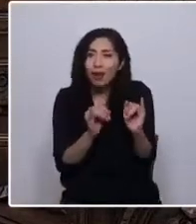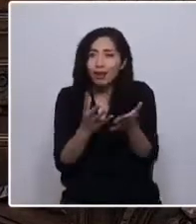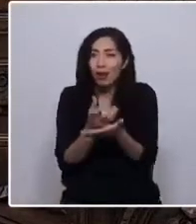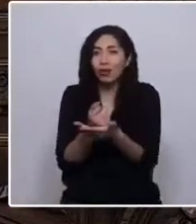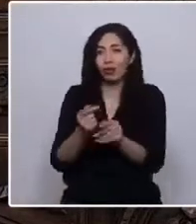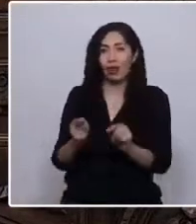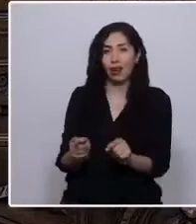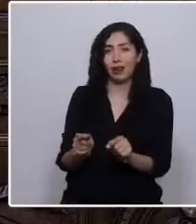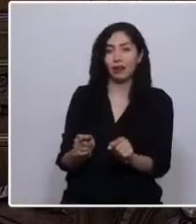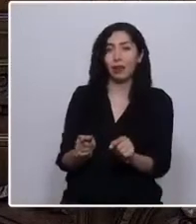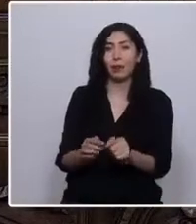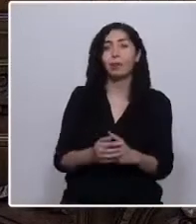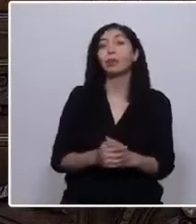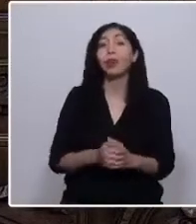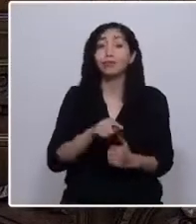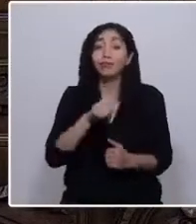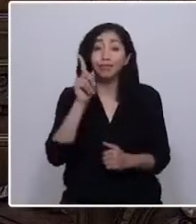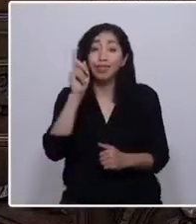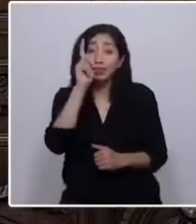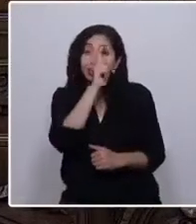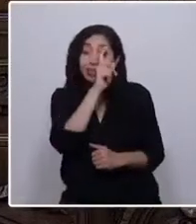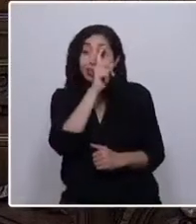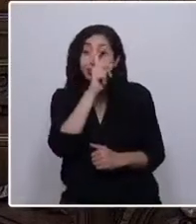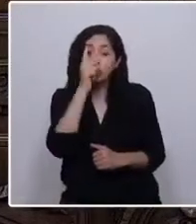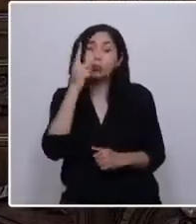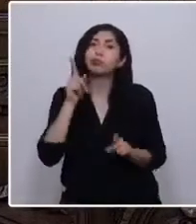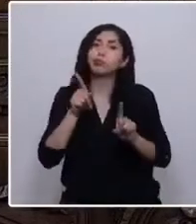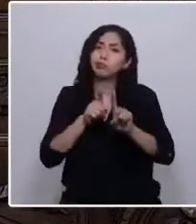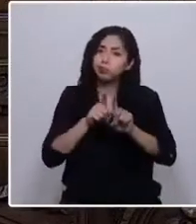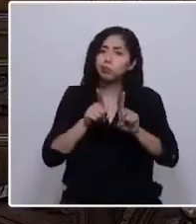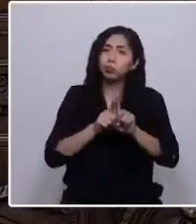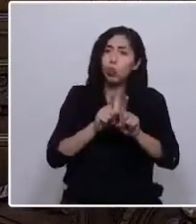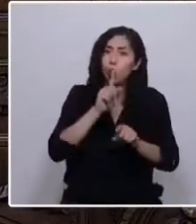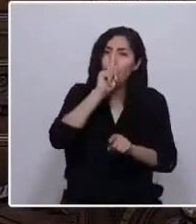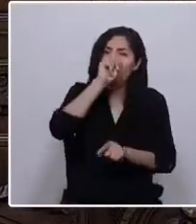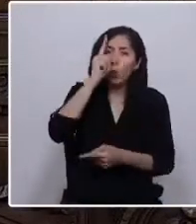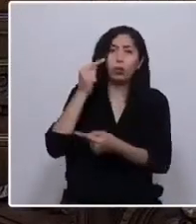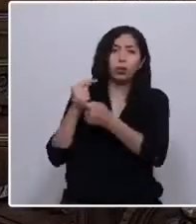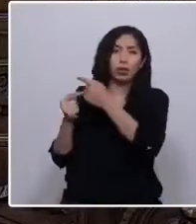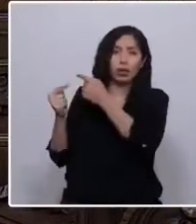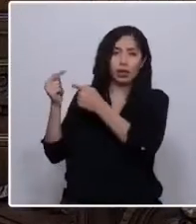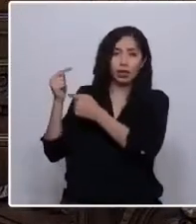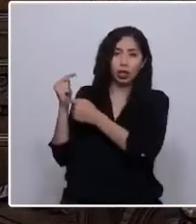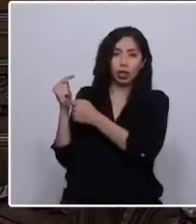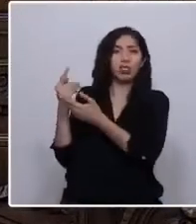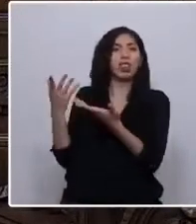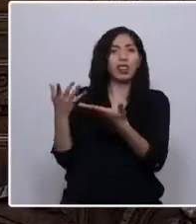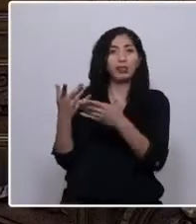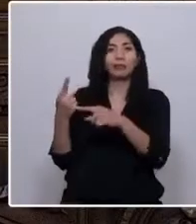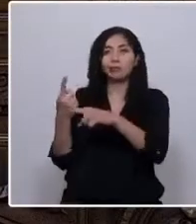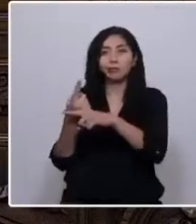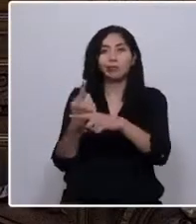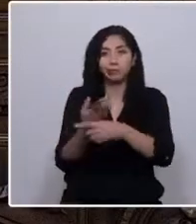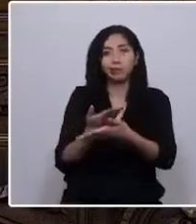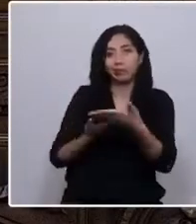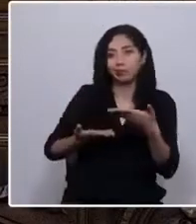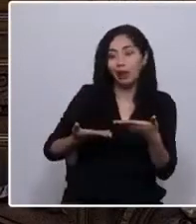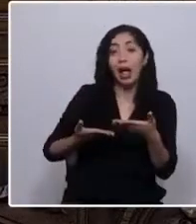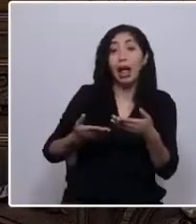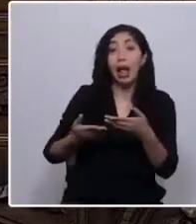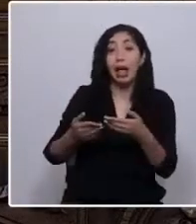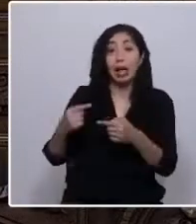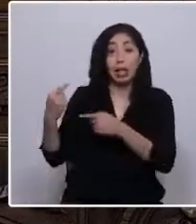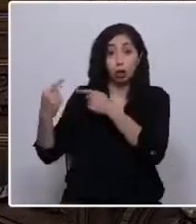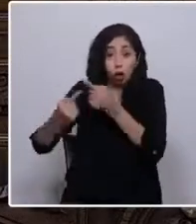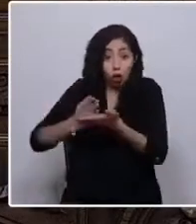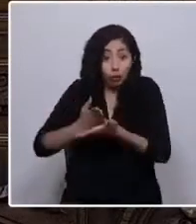Es difícil, pero debemos acudir a la ancestral tradición de parlamentar. La historia no comienza hoy día